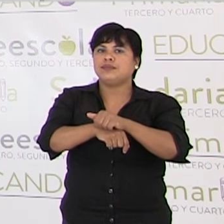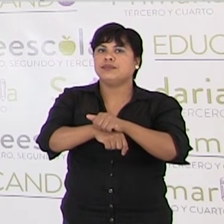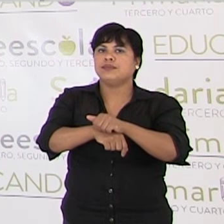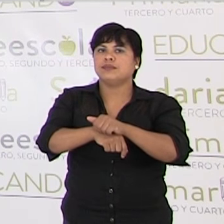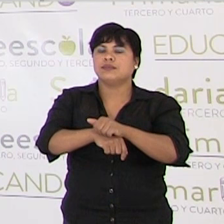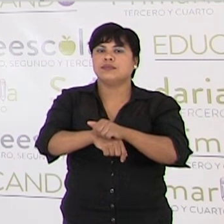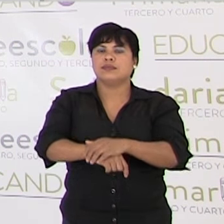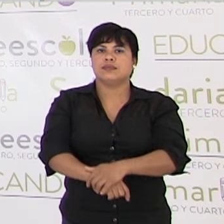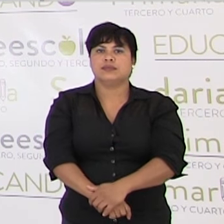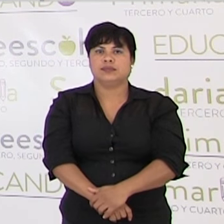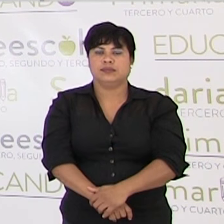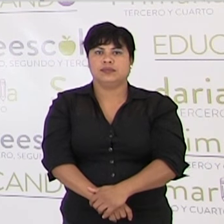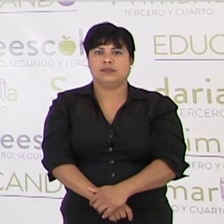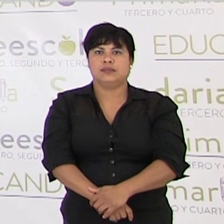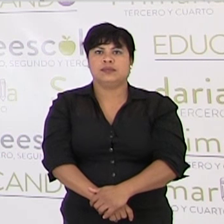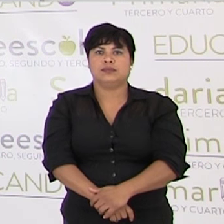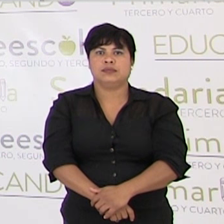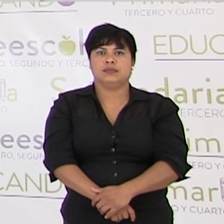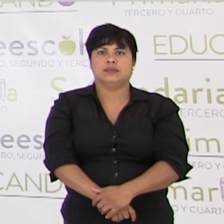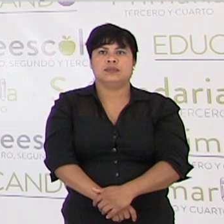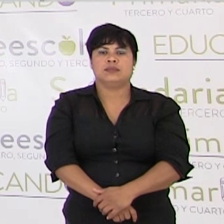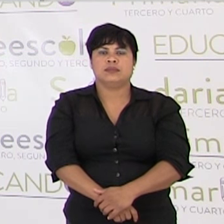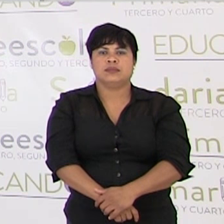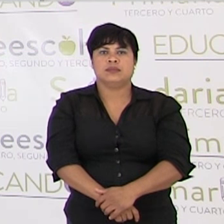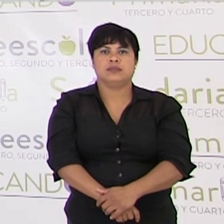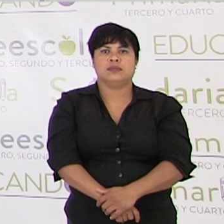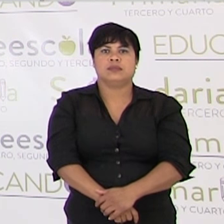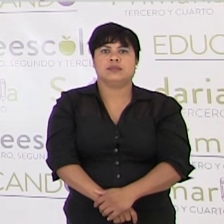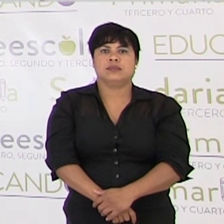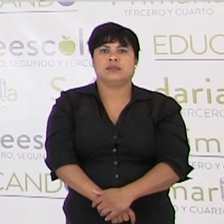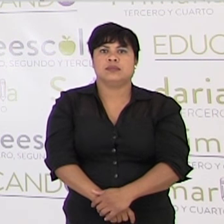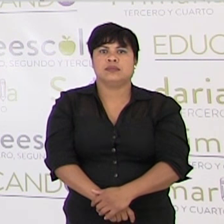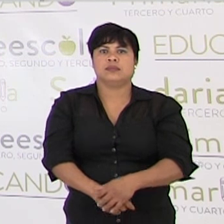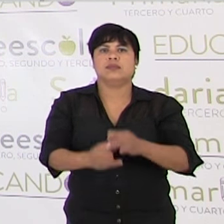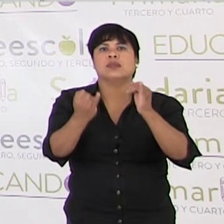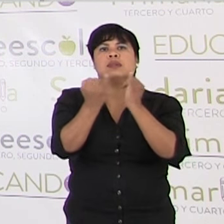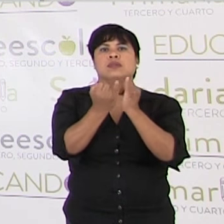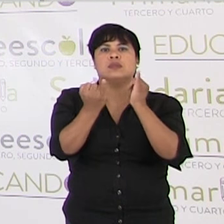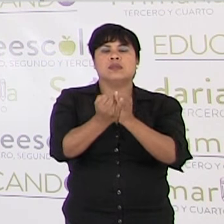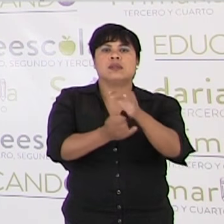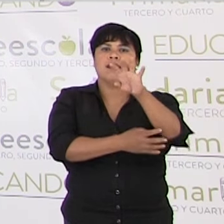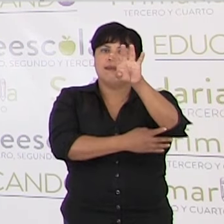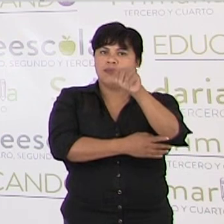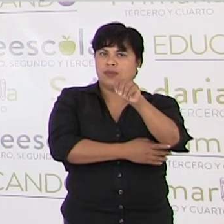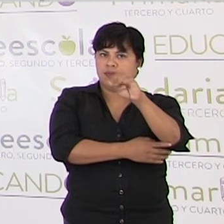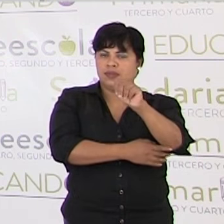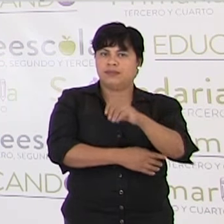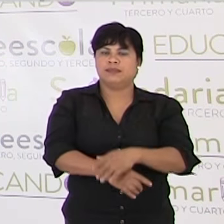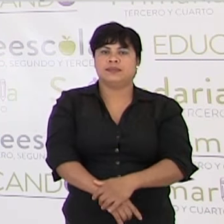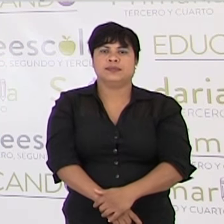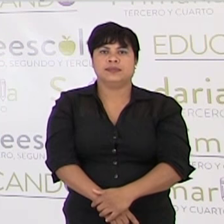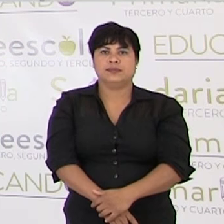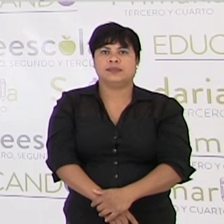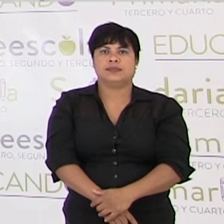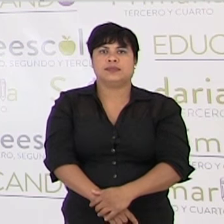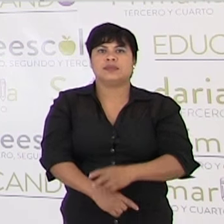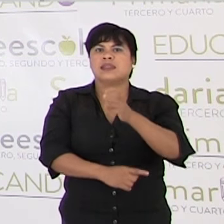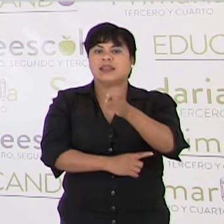un número, ¿sí?, la raíz cuadrada de un número es igual a 9, ¿sí? Así